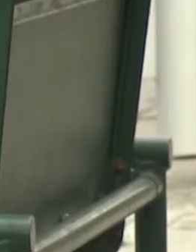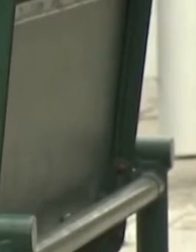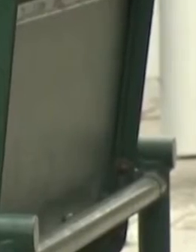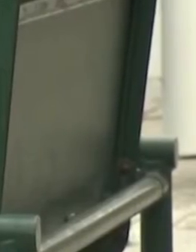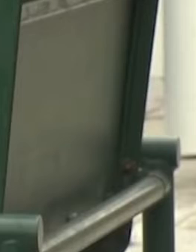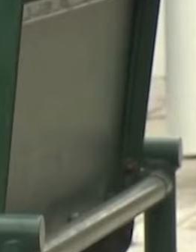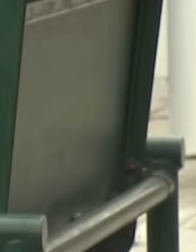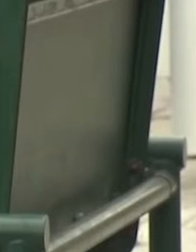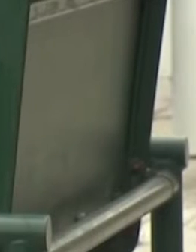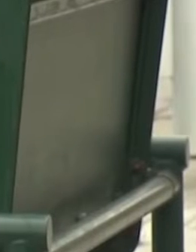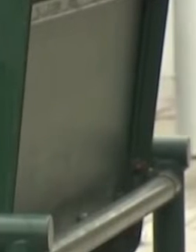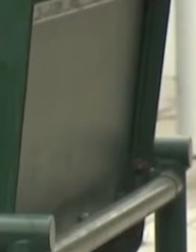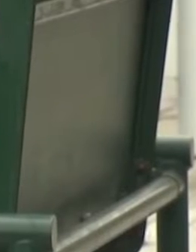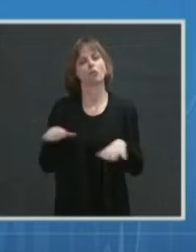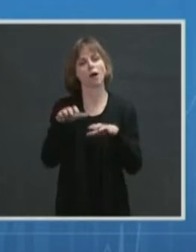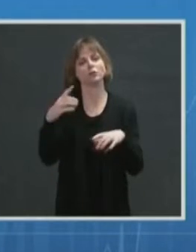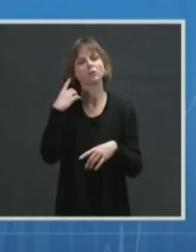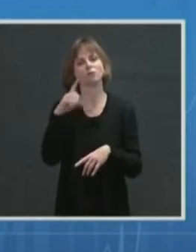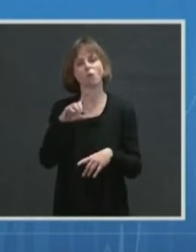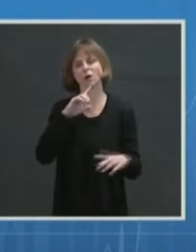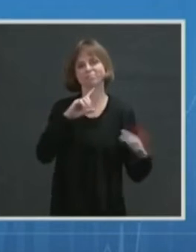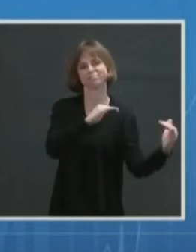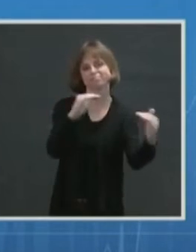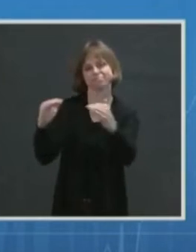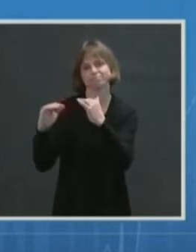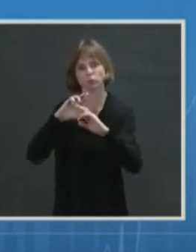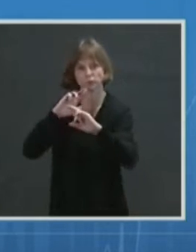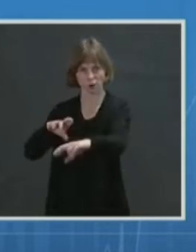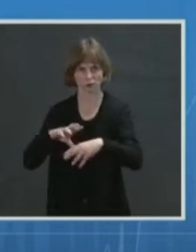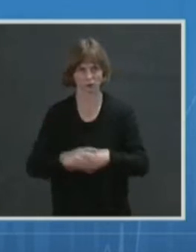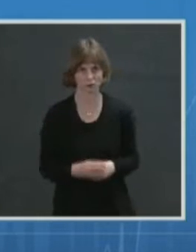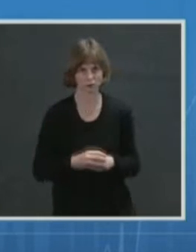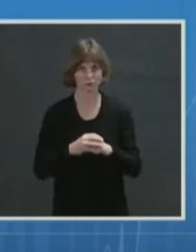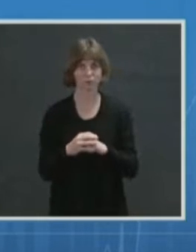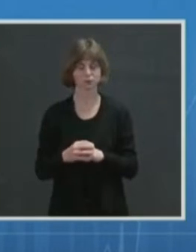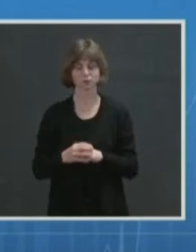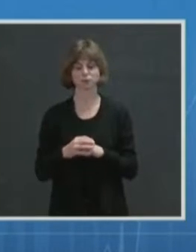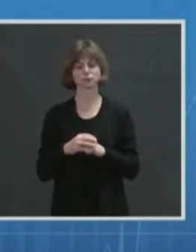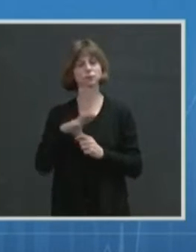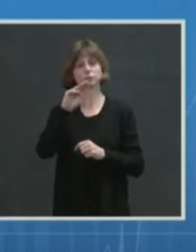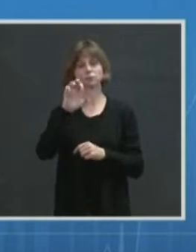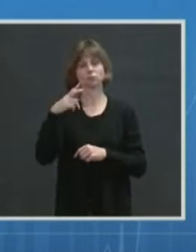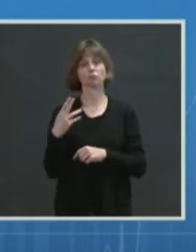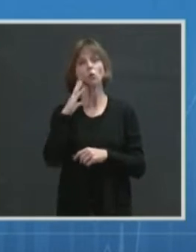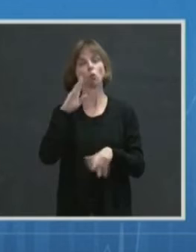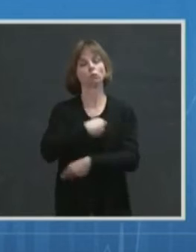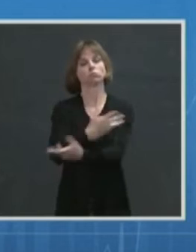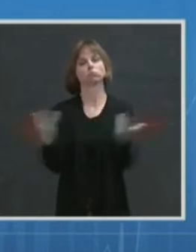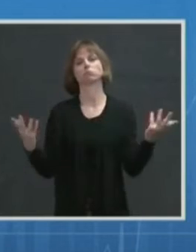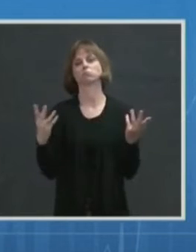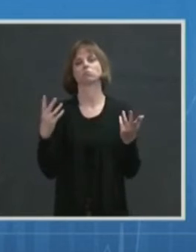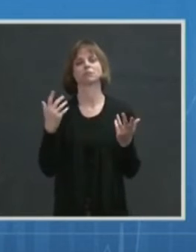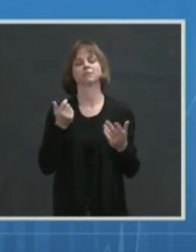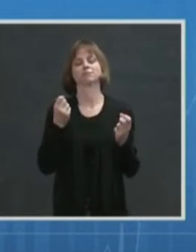para las comunidades más pobres del país en el manto march en el mes de marzo comenzaremos a entregar millones de mascarillas a bancos de alimentos